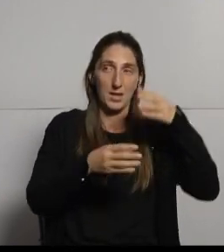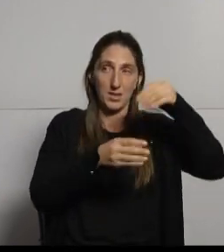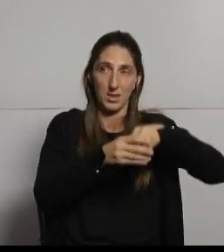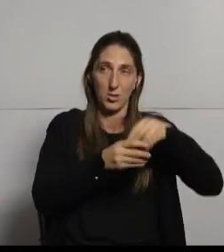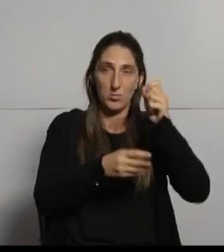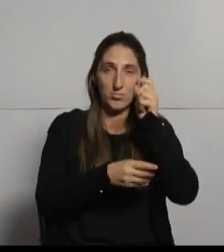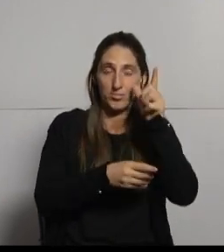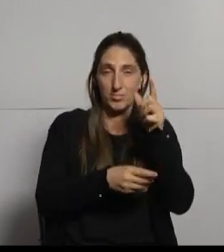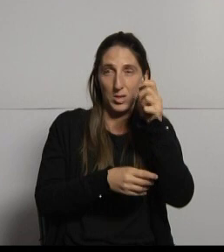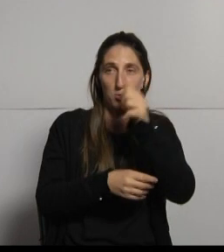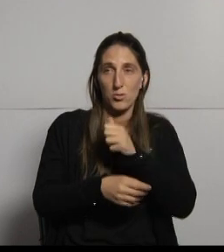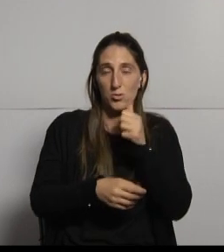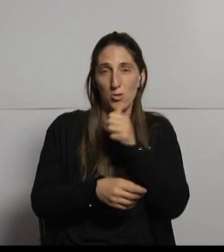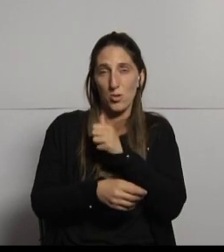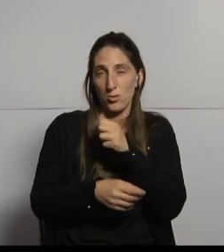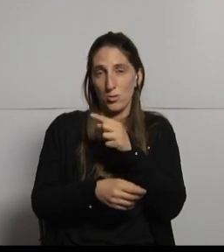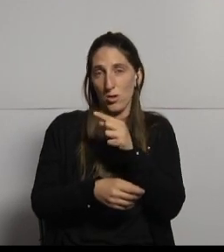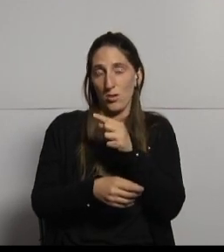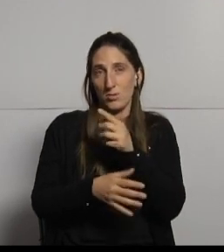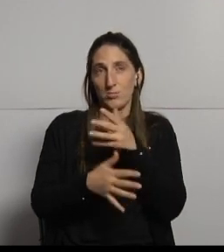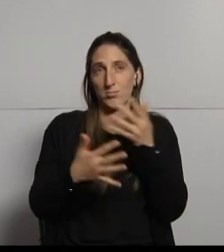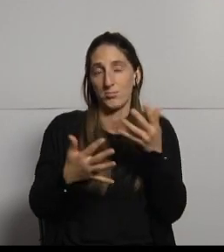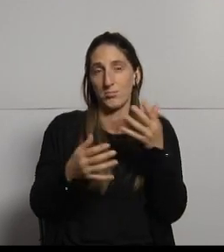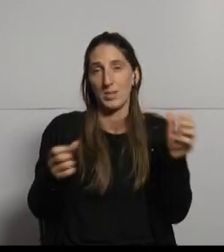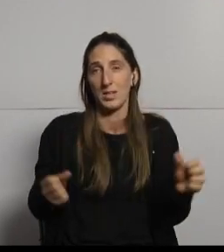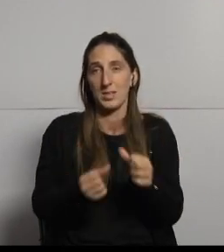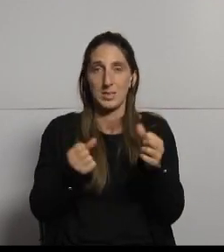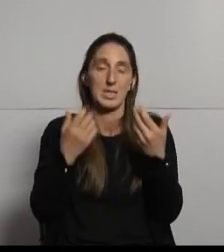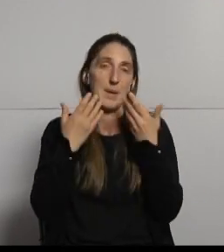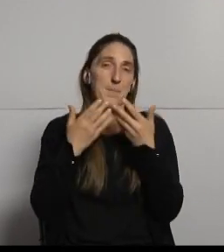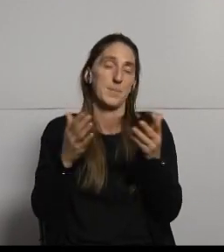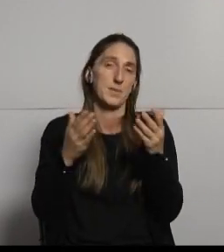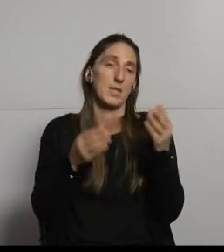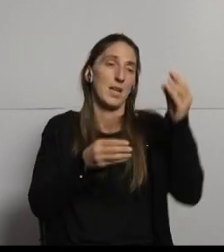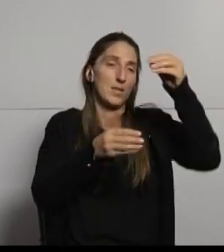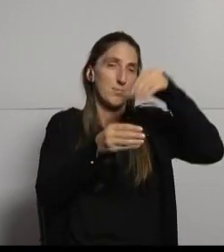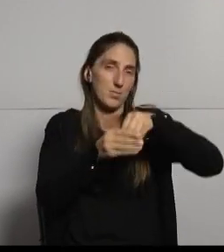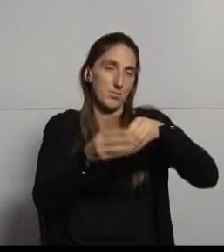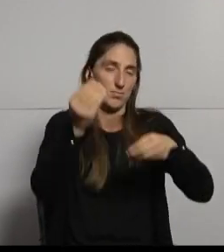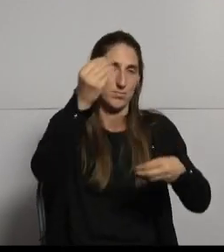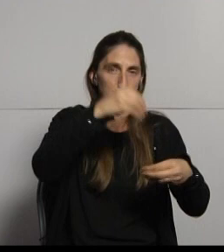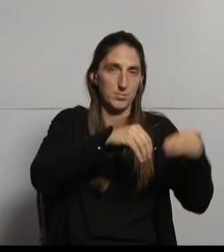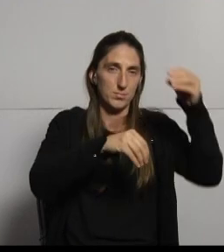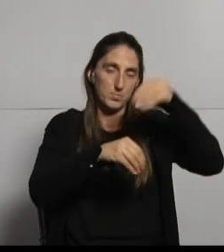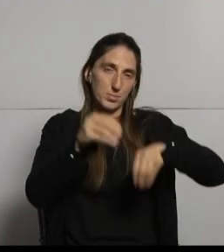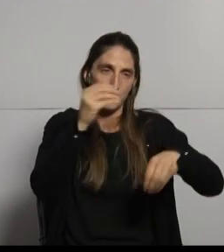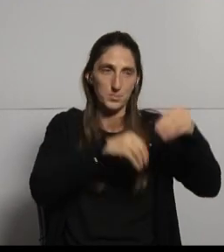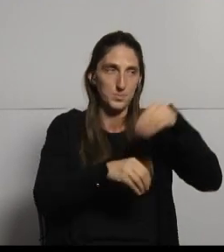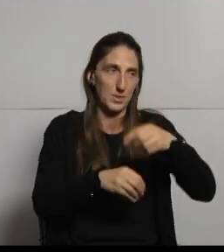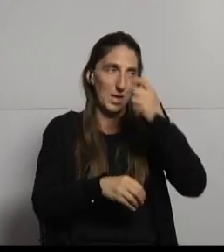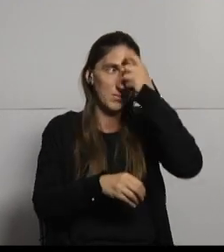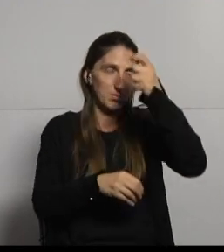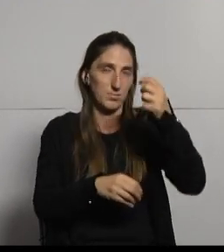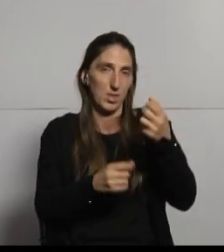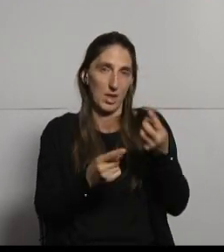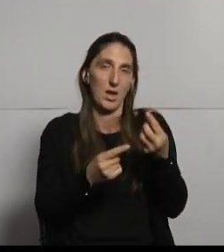alguna manera las soluciones lo que empiezan a hacer es empezar a integrar partecitas especializadas para después brindar valor